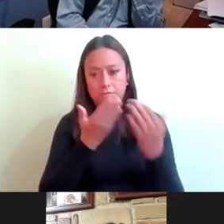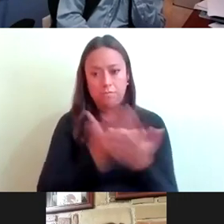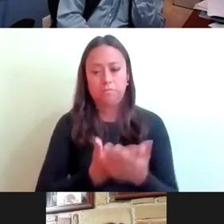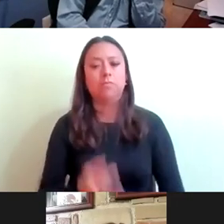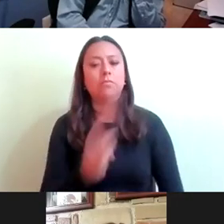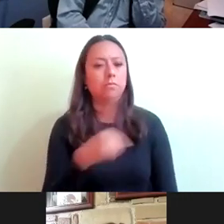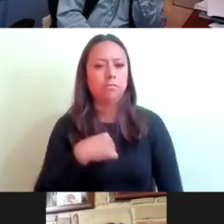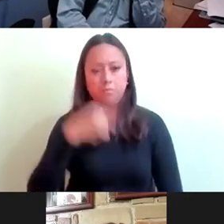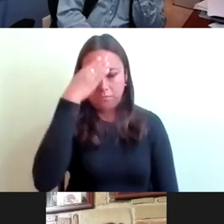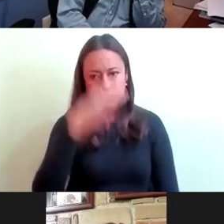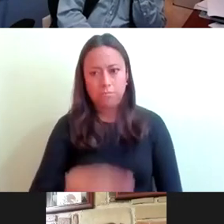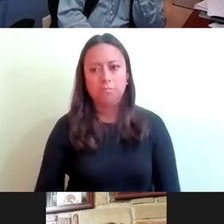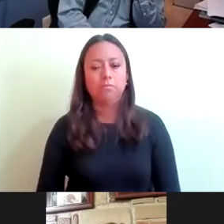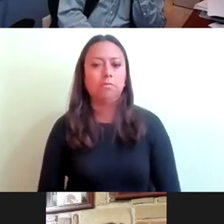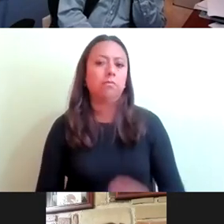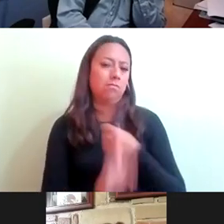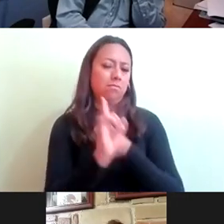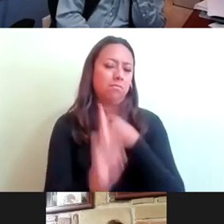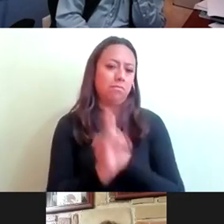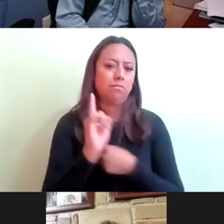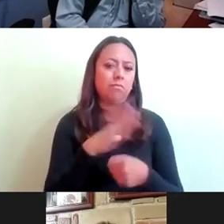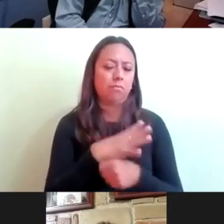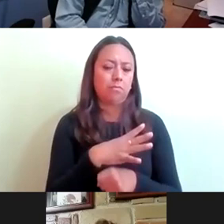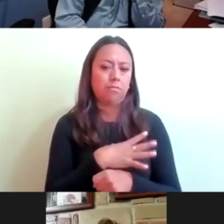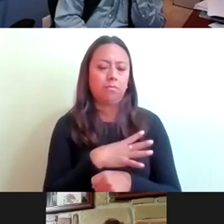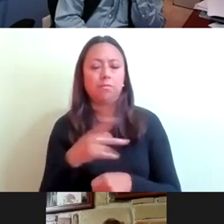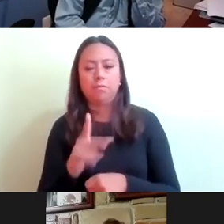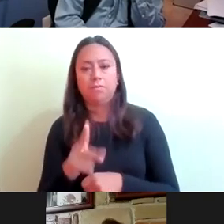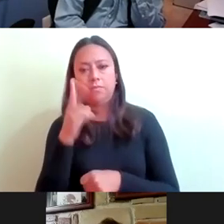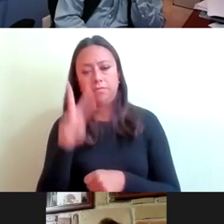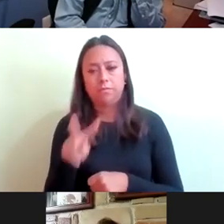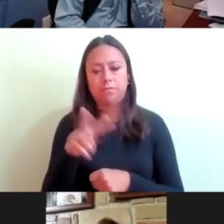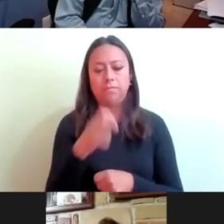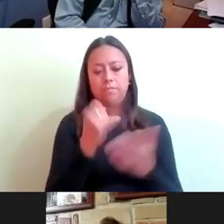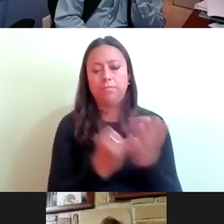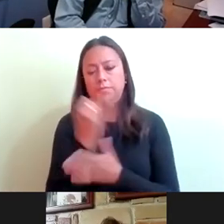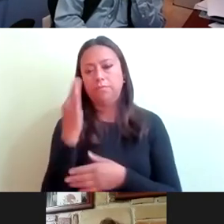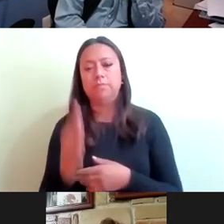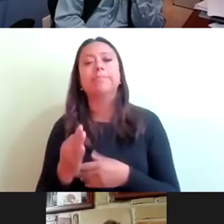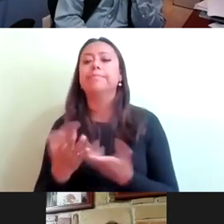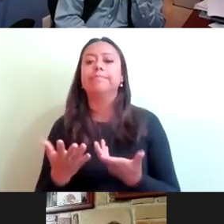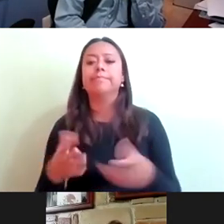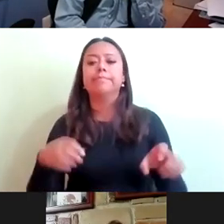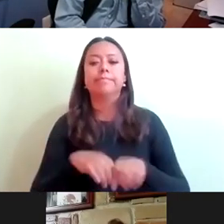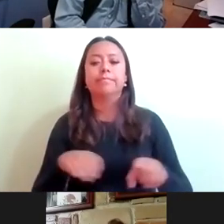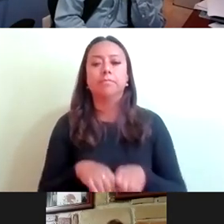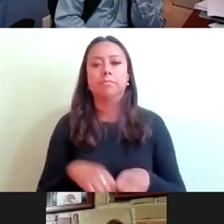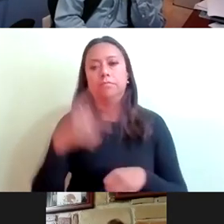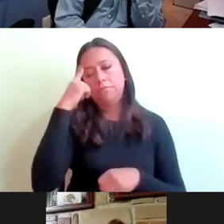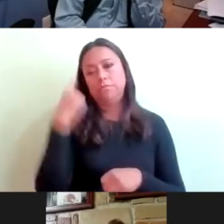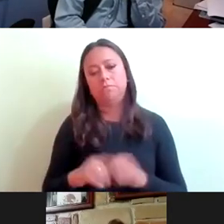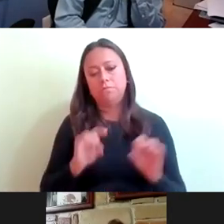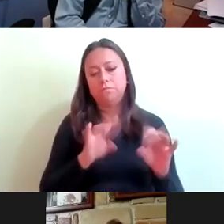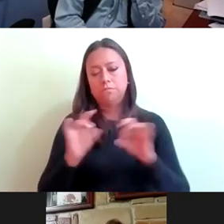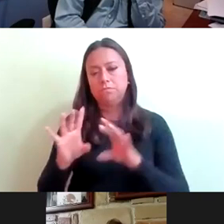Sabemos de toda la problemática que puede existir, pero realmente este dictamen está considerado para casos especiales